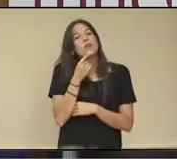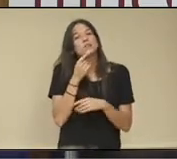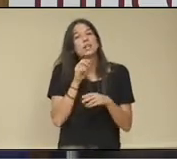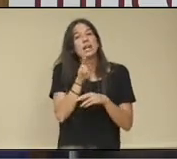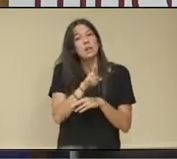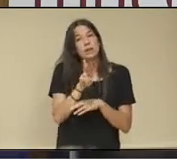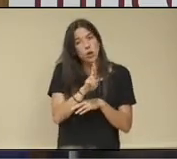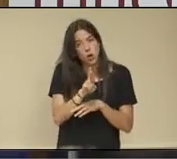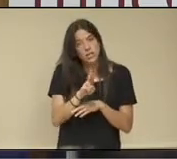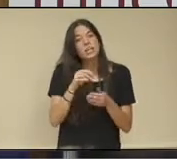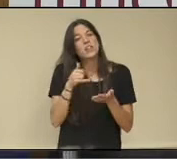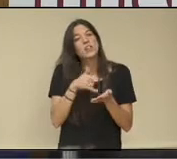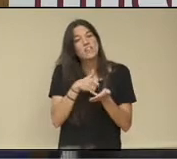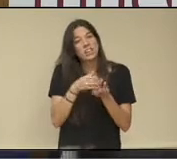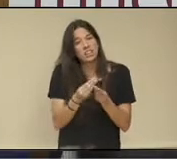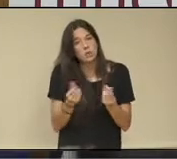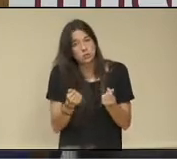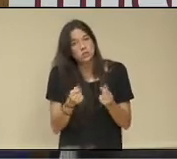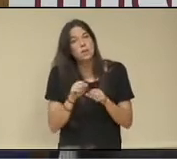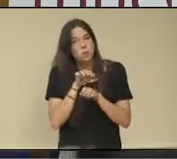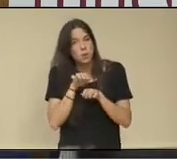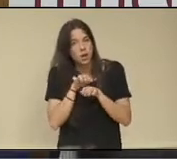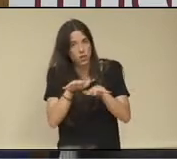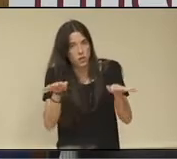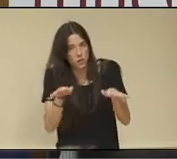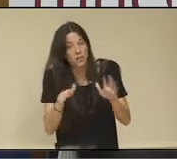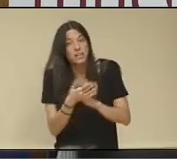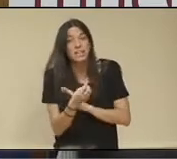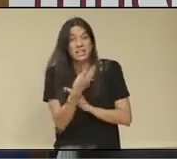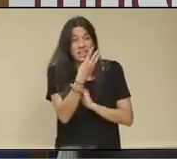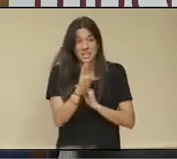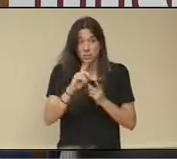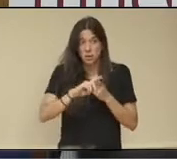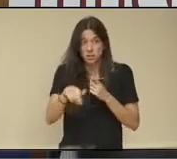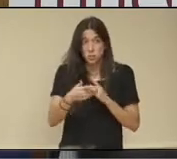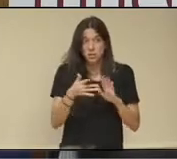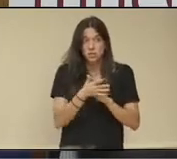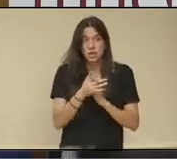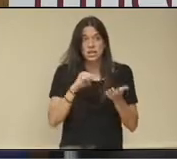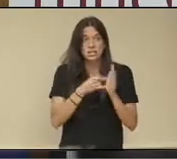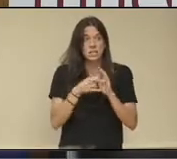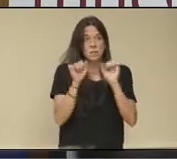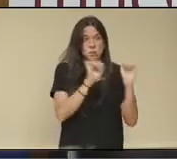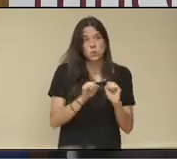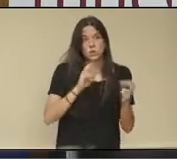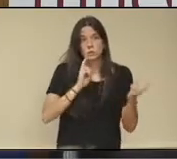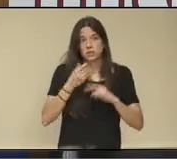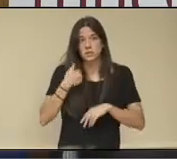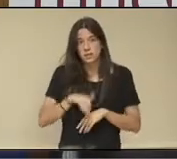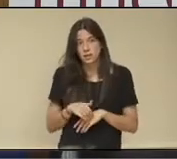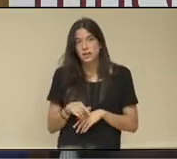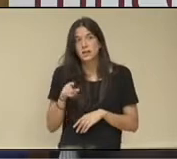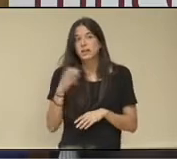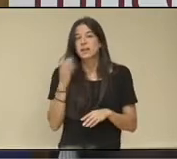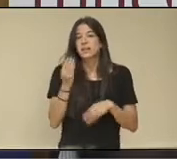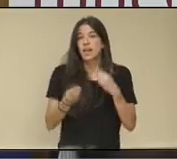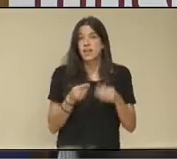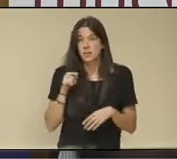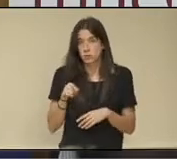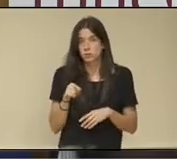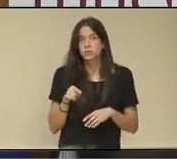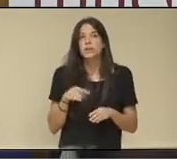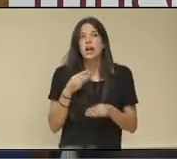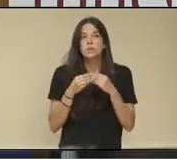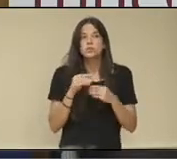en propagación. Y 3 semanas después, cuando el sistema inmune ya ha respondido, hacíamos una